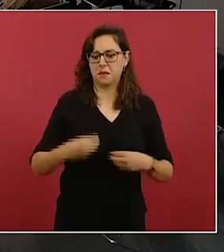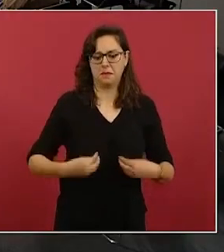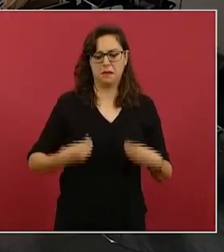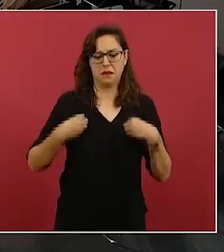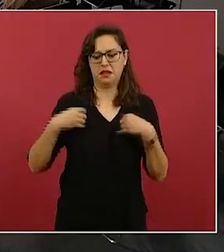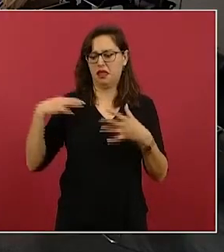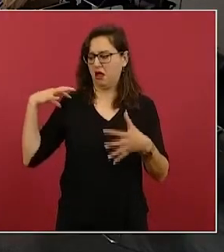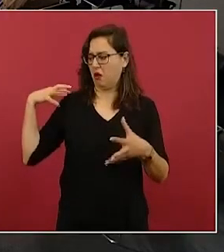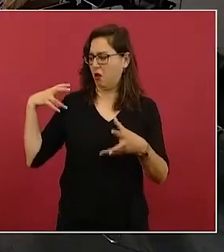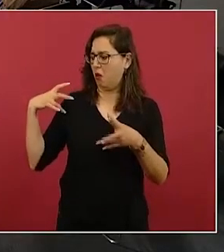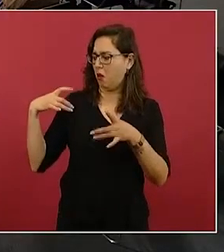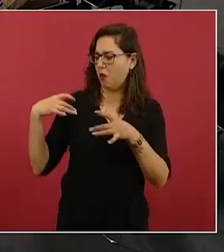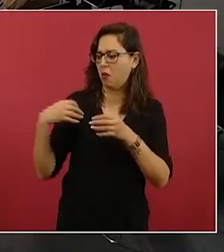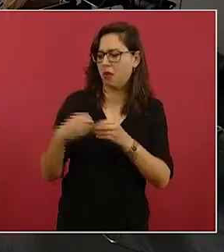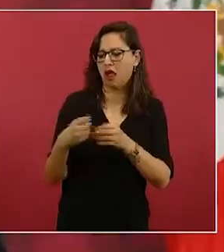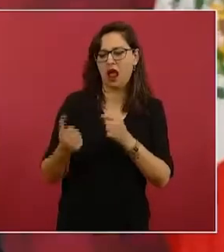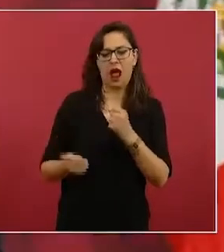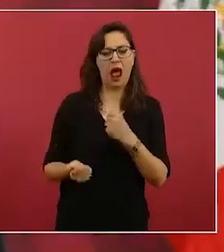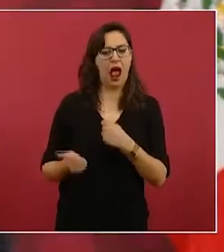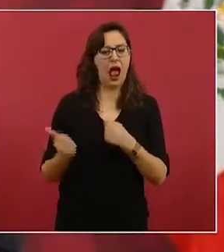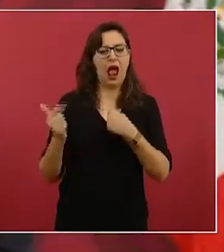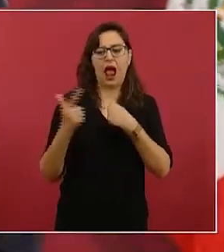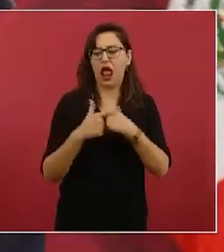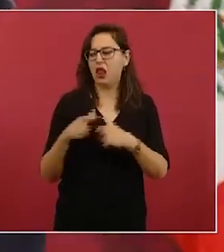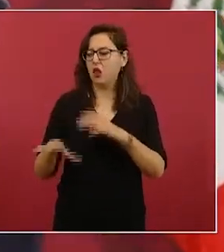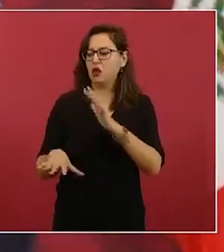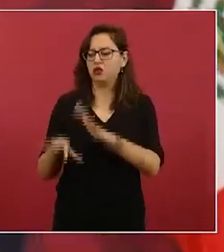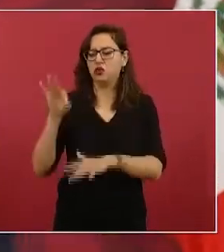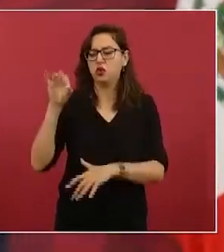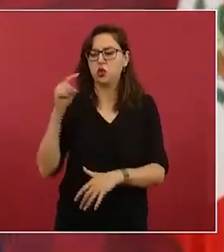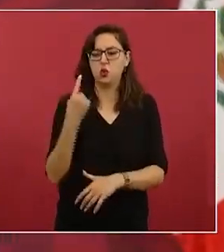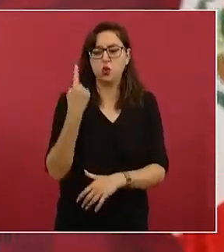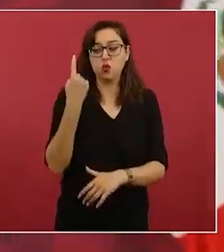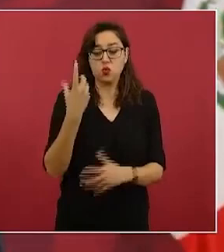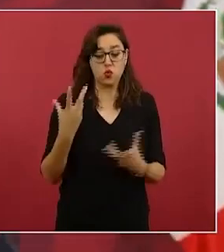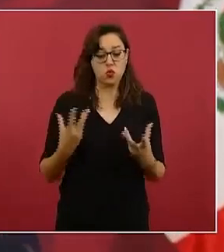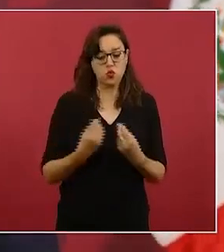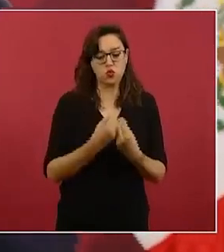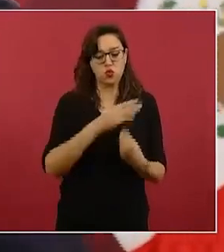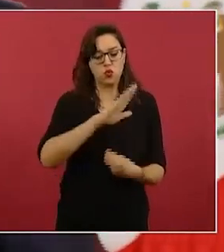vivido? Y contestó: